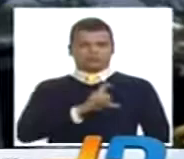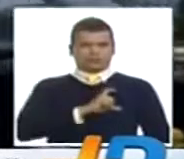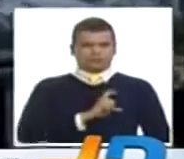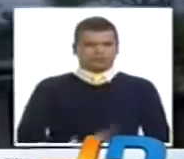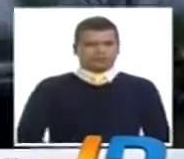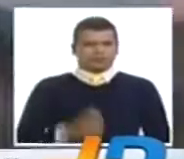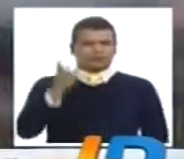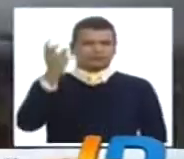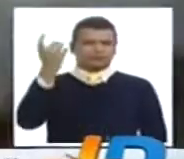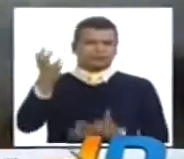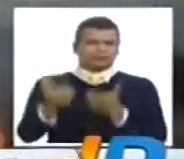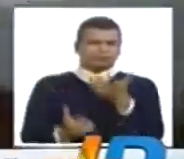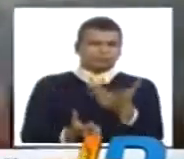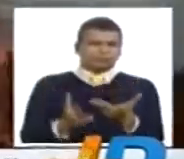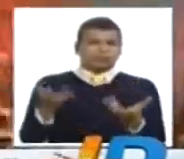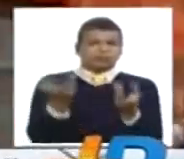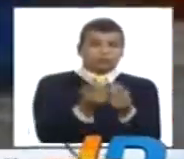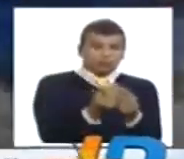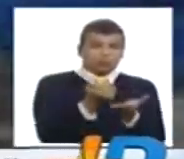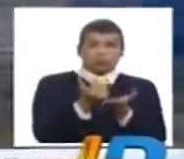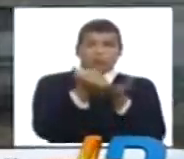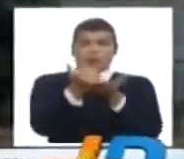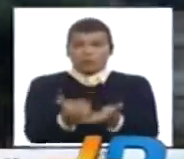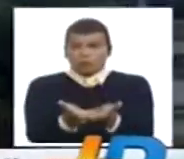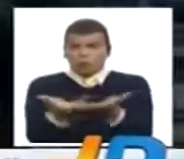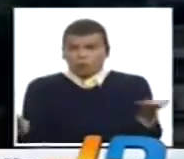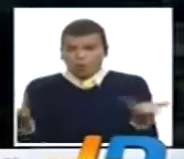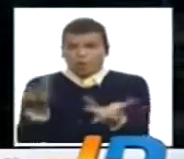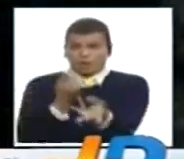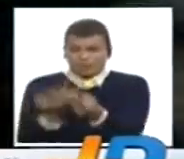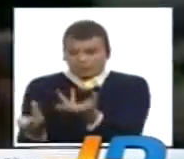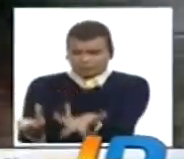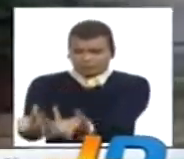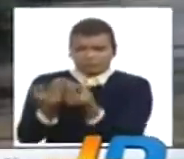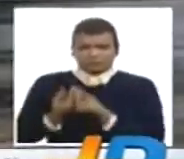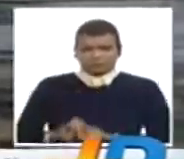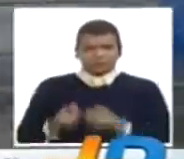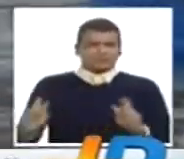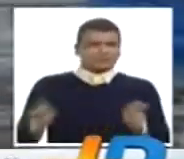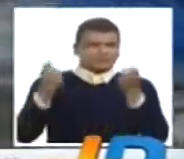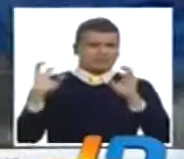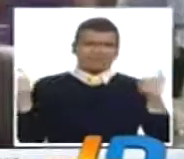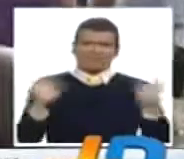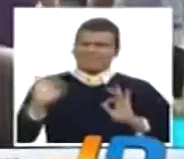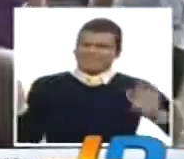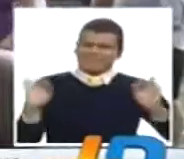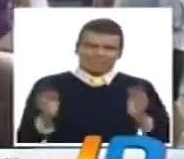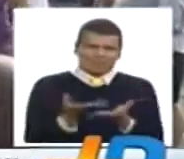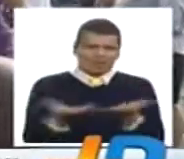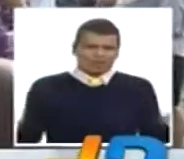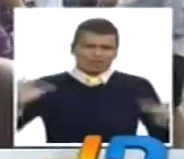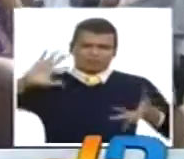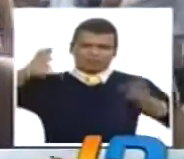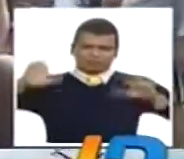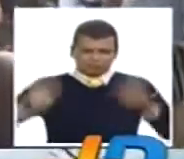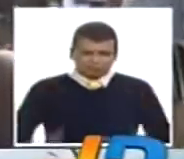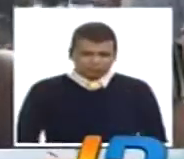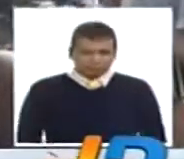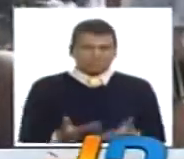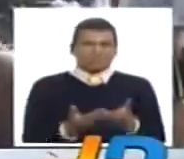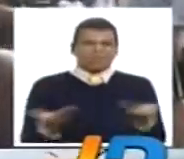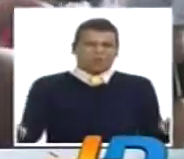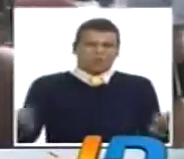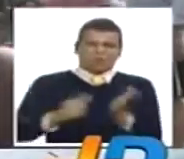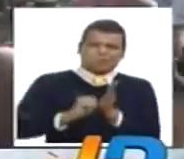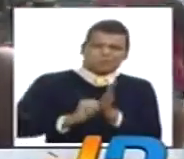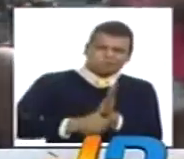Las llamas no le dieron tiempo a los habitantes del lugar de sacar sus pertenencias y muchos lo perdieron todo. Perdimos todos los